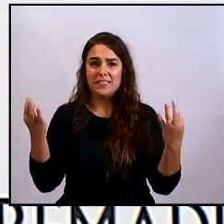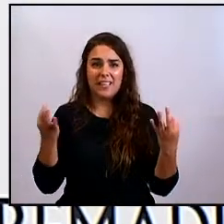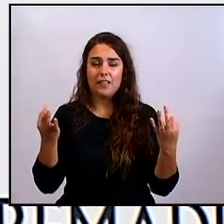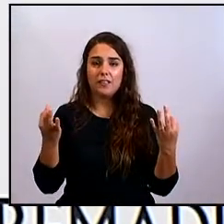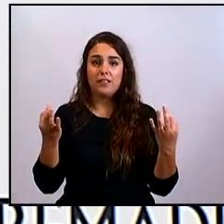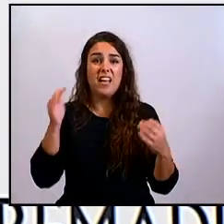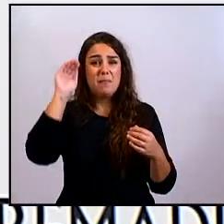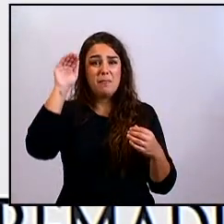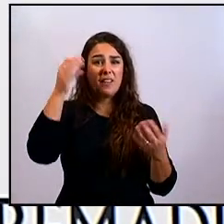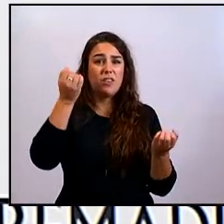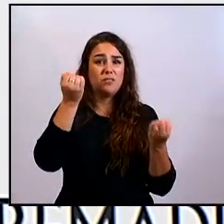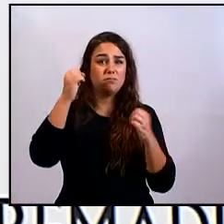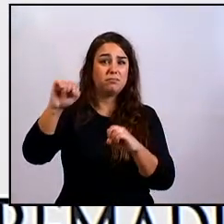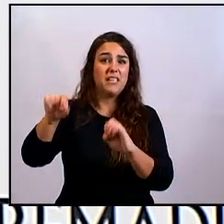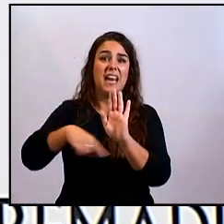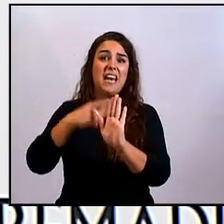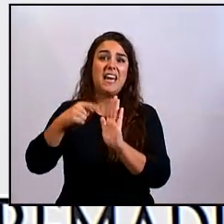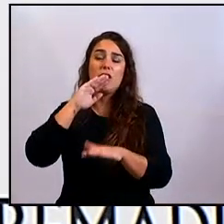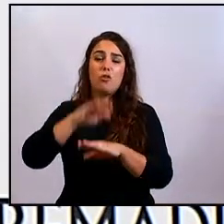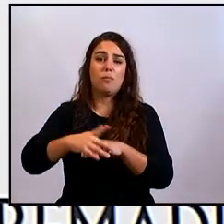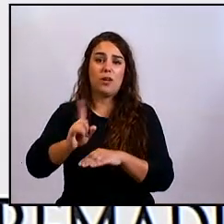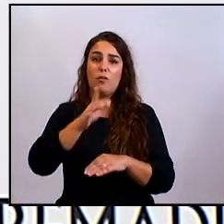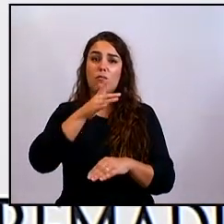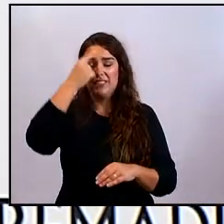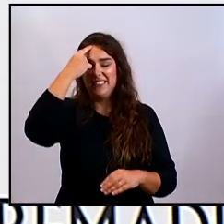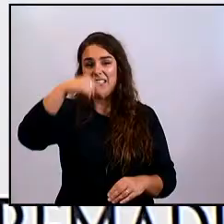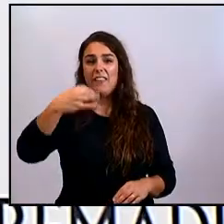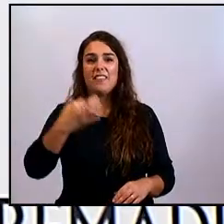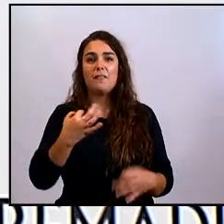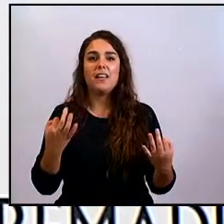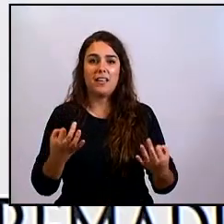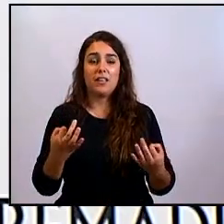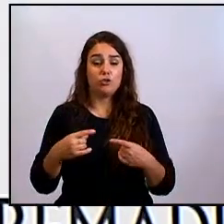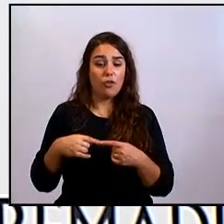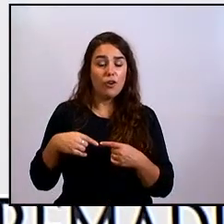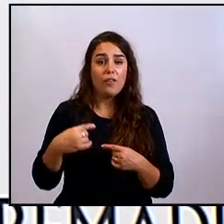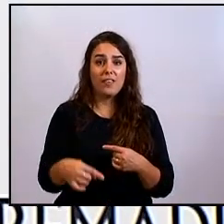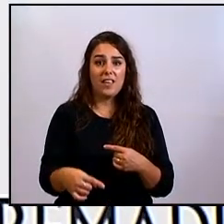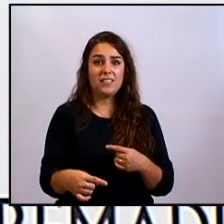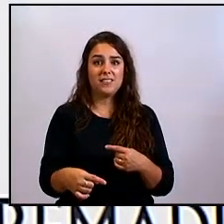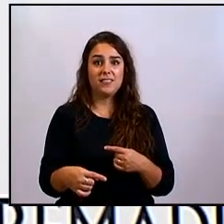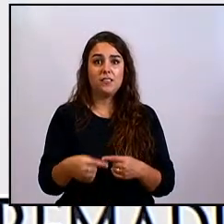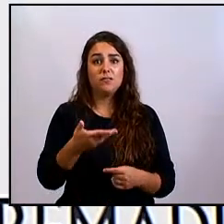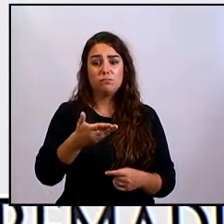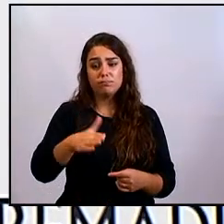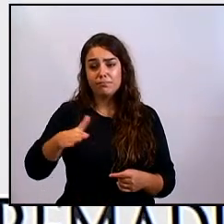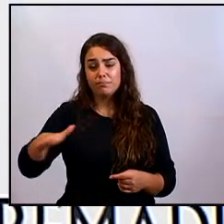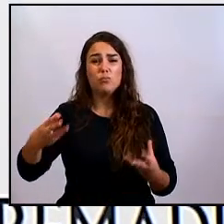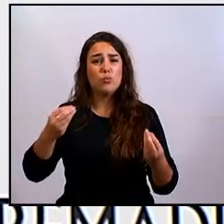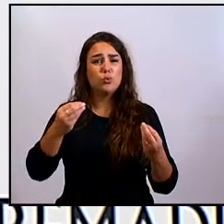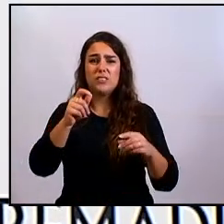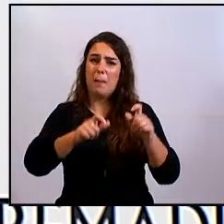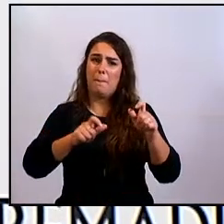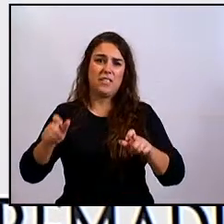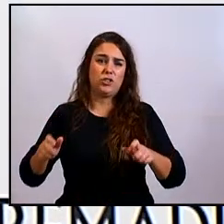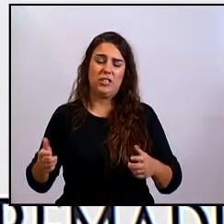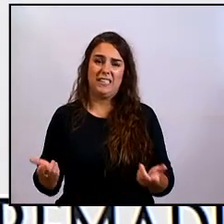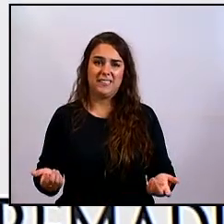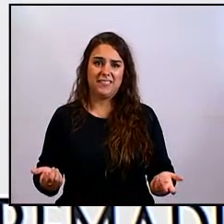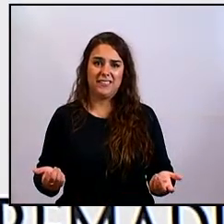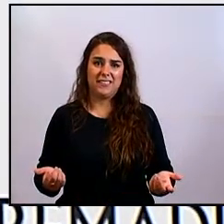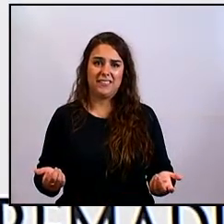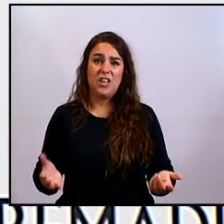la inmigración ilegal, porque tenemos que ser conscientes de que cada día mueren miles de personas que